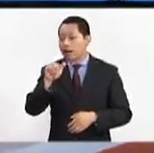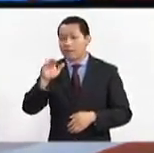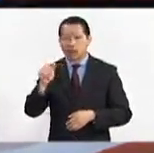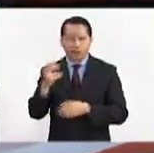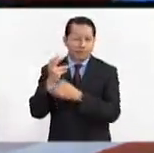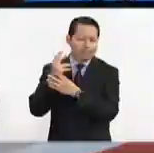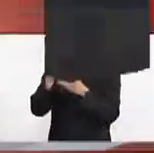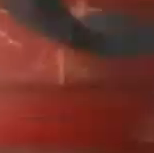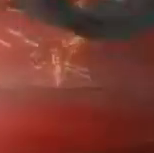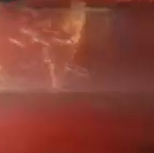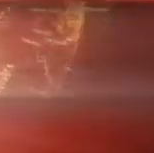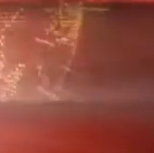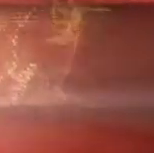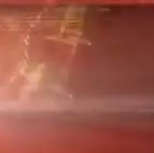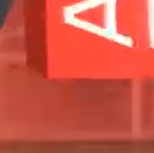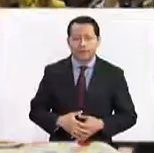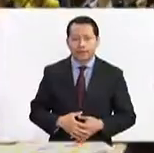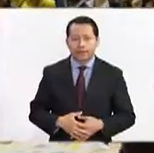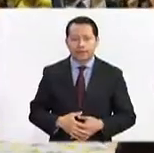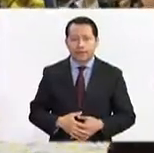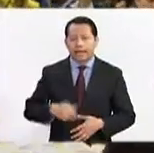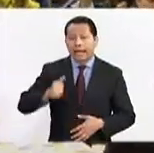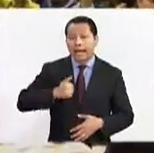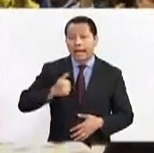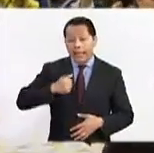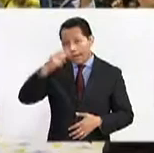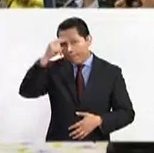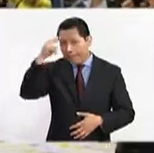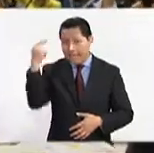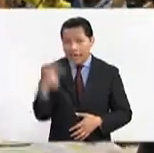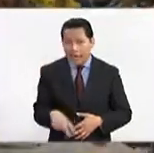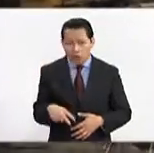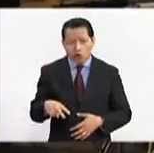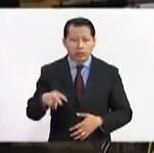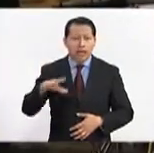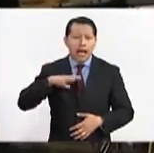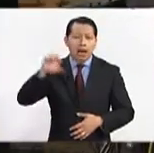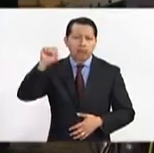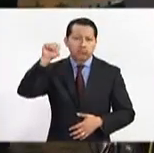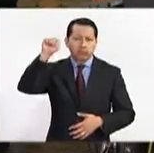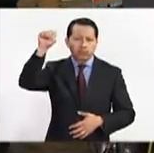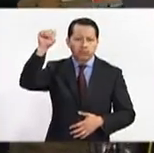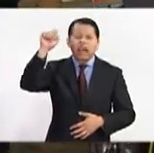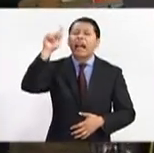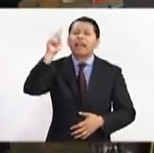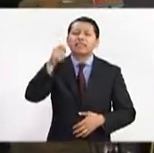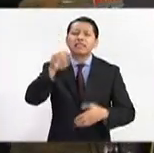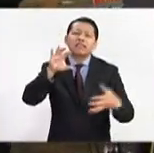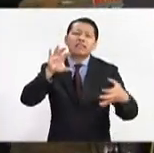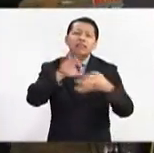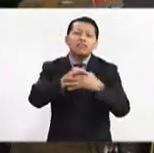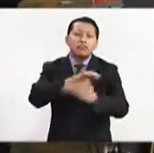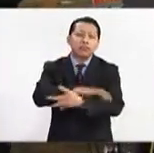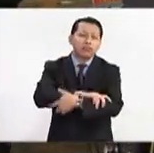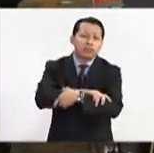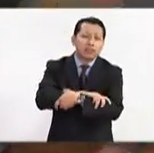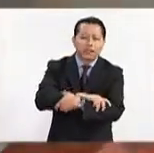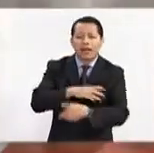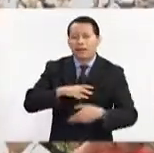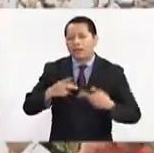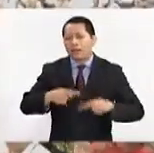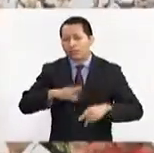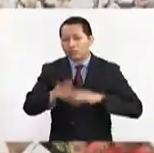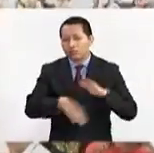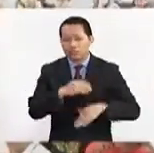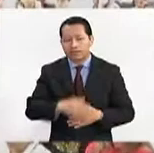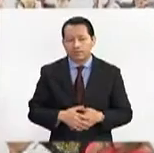historia. En Canadá, los mexicanos también levantaron el puño para solidarizarse con las víctimas de los sismos de septiembre pasado.